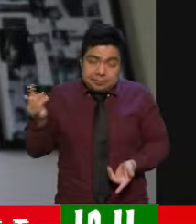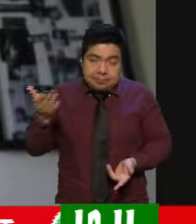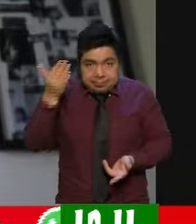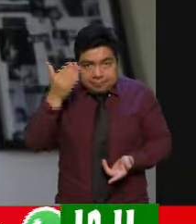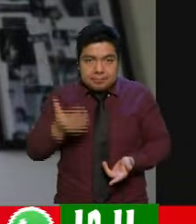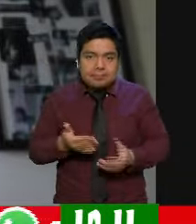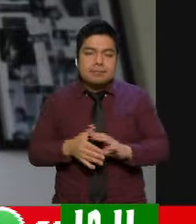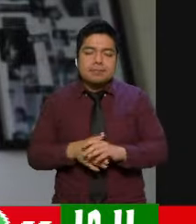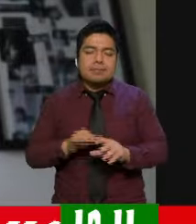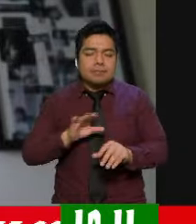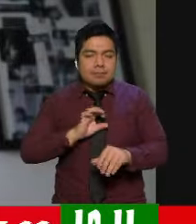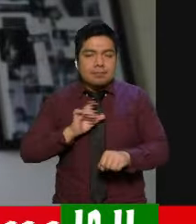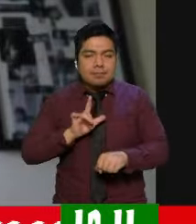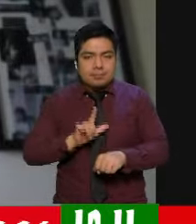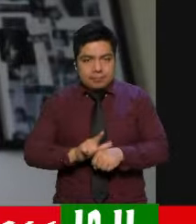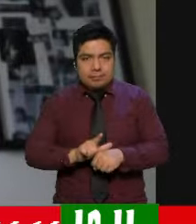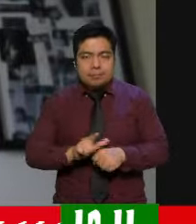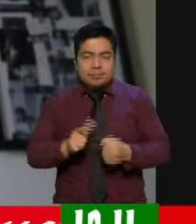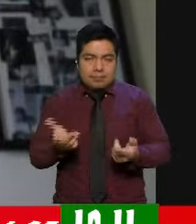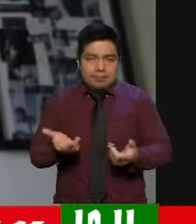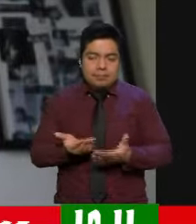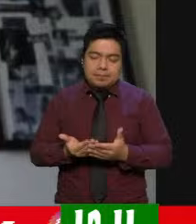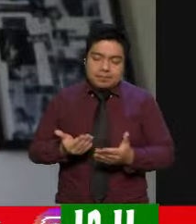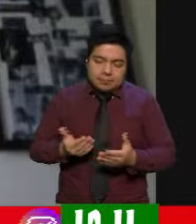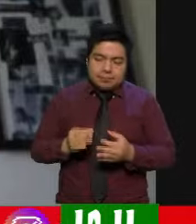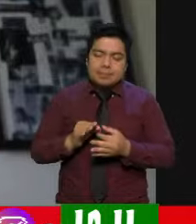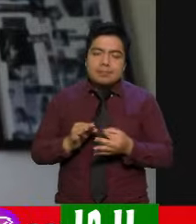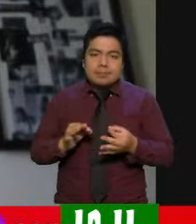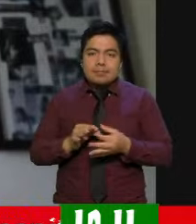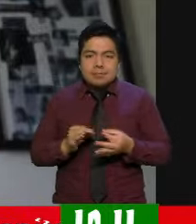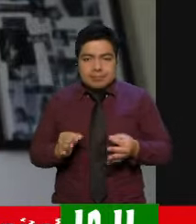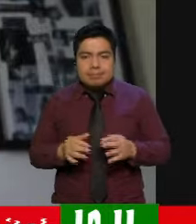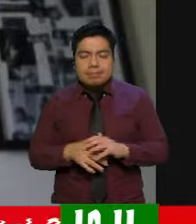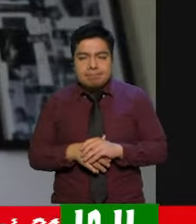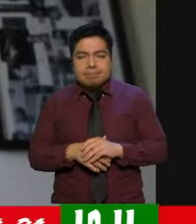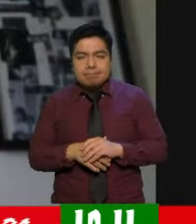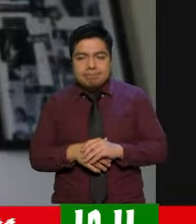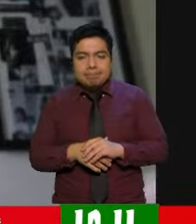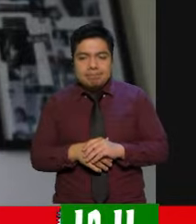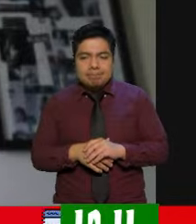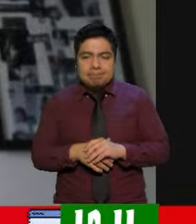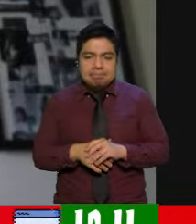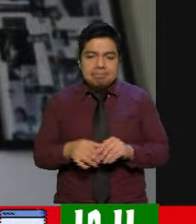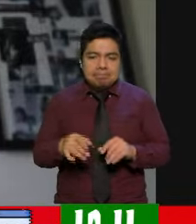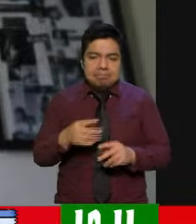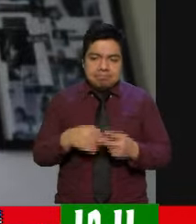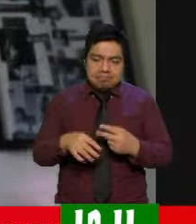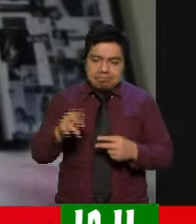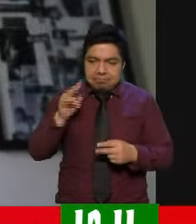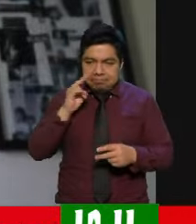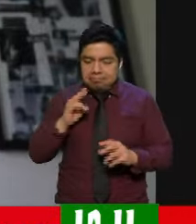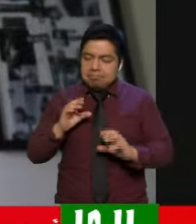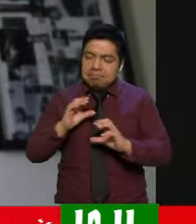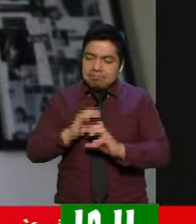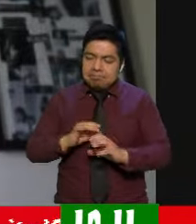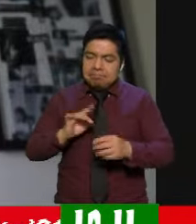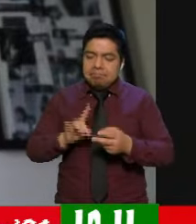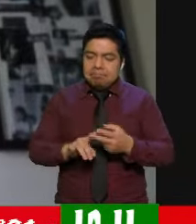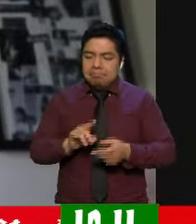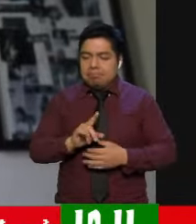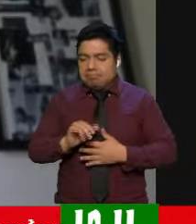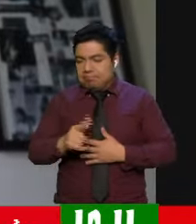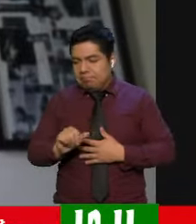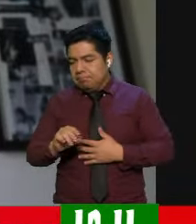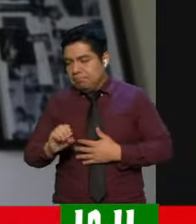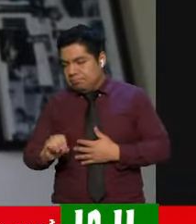en verdad especial. Y pues como ya comentaba Charro, Arellano se llevó con Rafael Catana, con Guillermo Briceño,